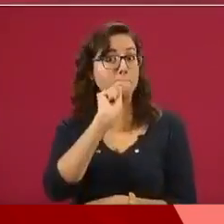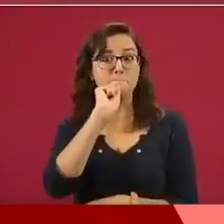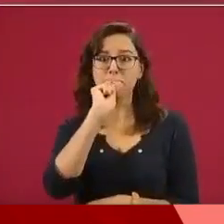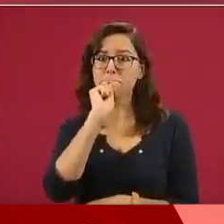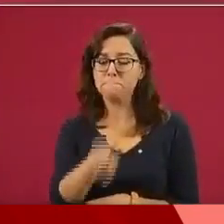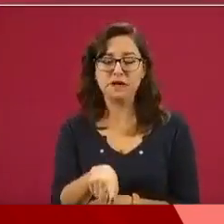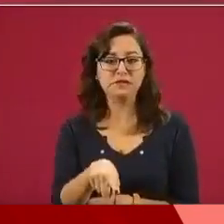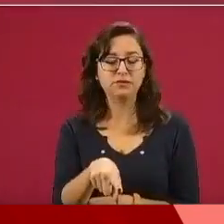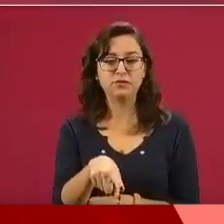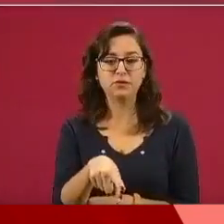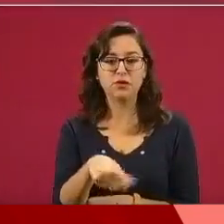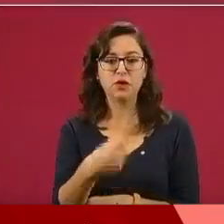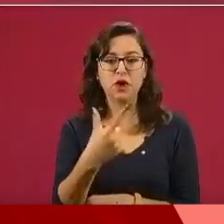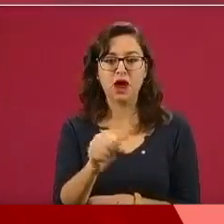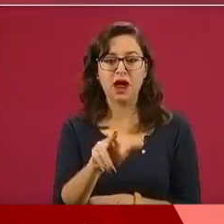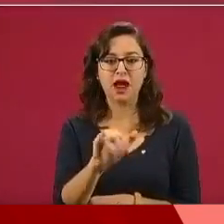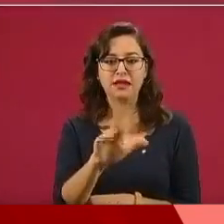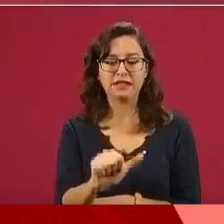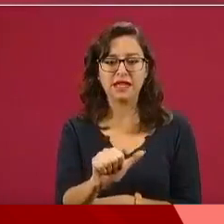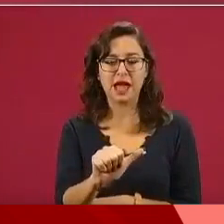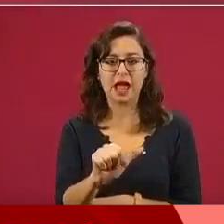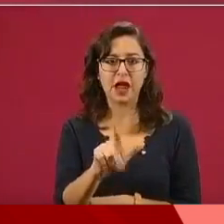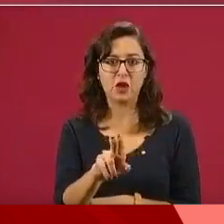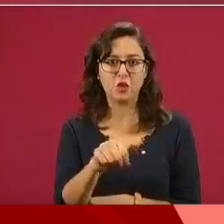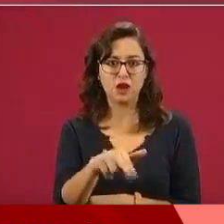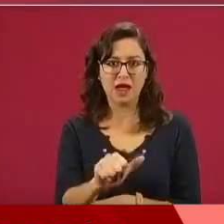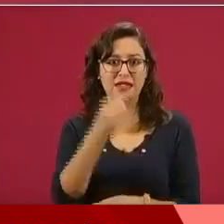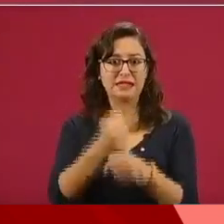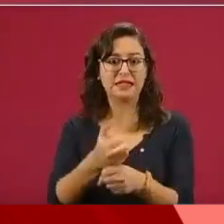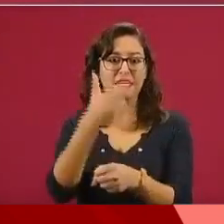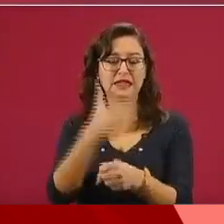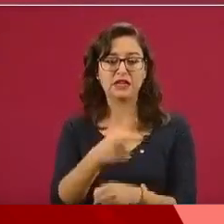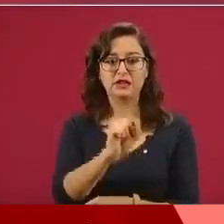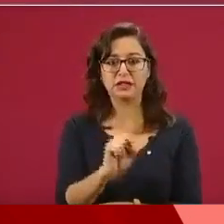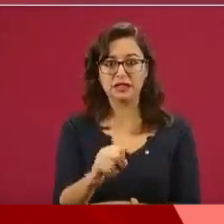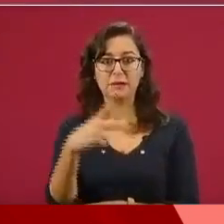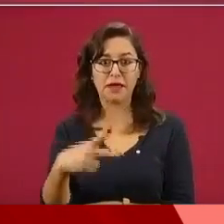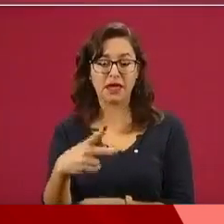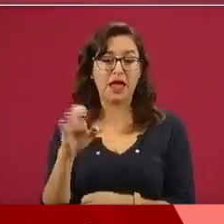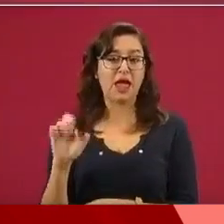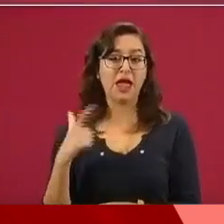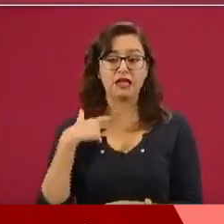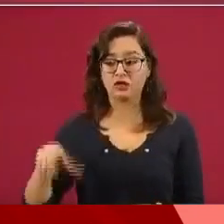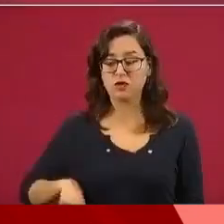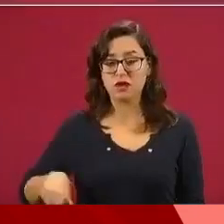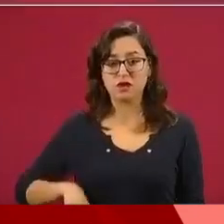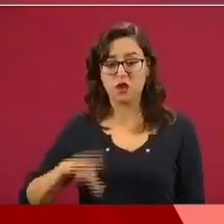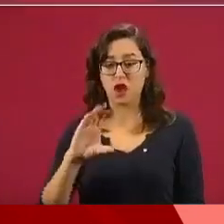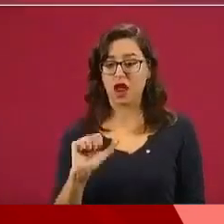felipe calderón y ahora detienen al secretario de la defensa